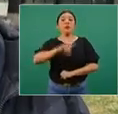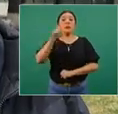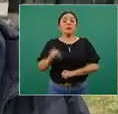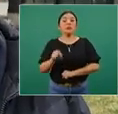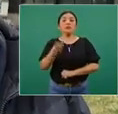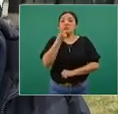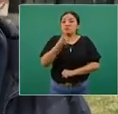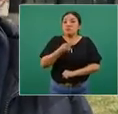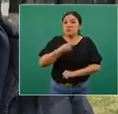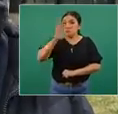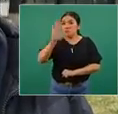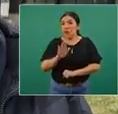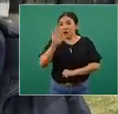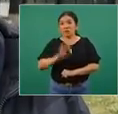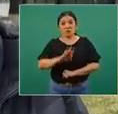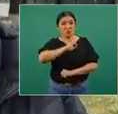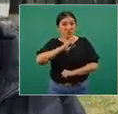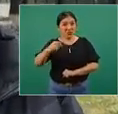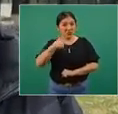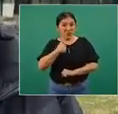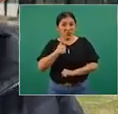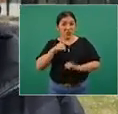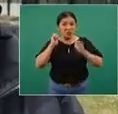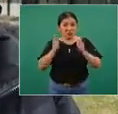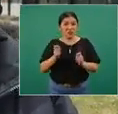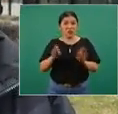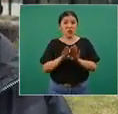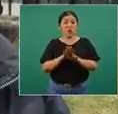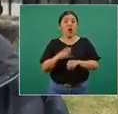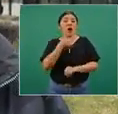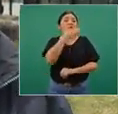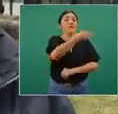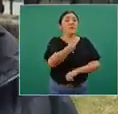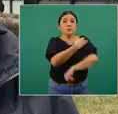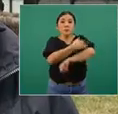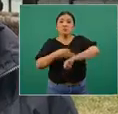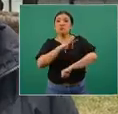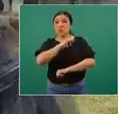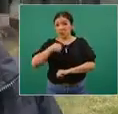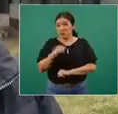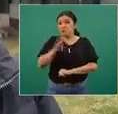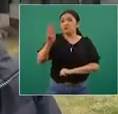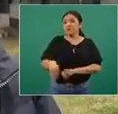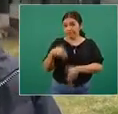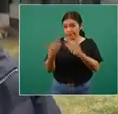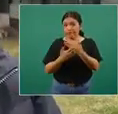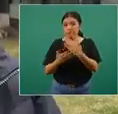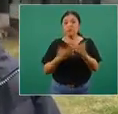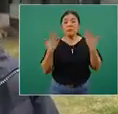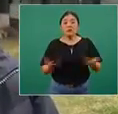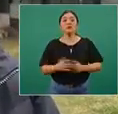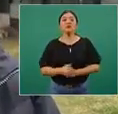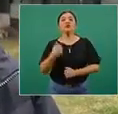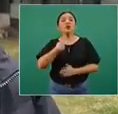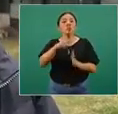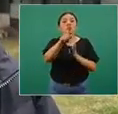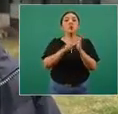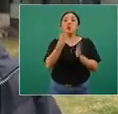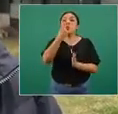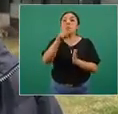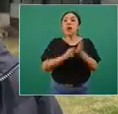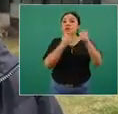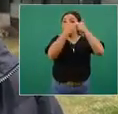la posibilidad de que ya no, le avisaron a la familia que estaba yo en posibilidades de morir. Estuve casi un mes internado,